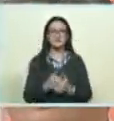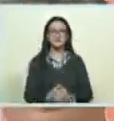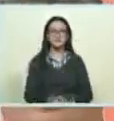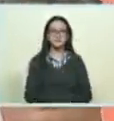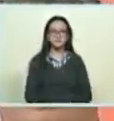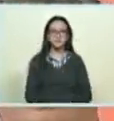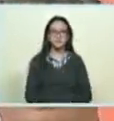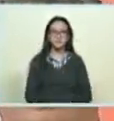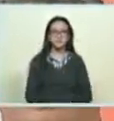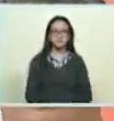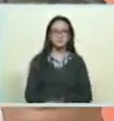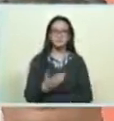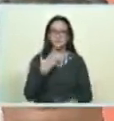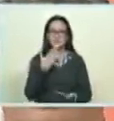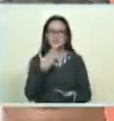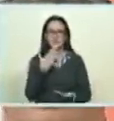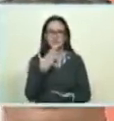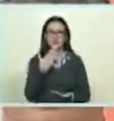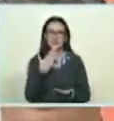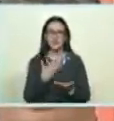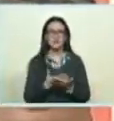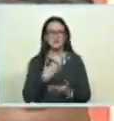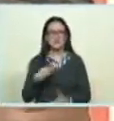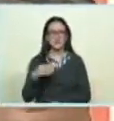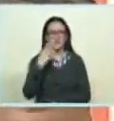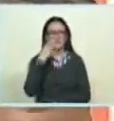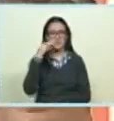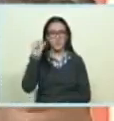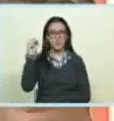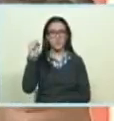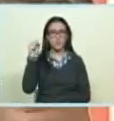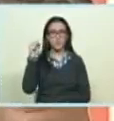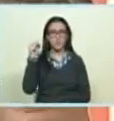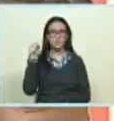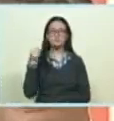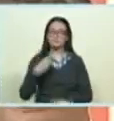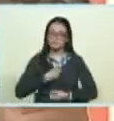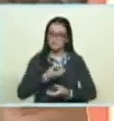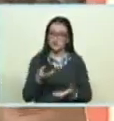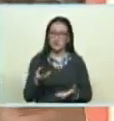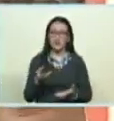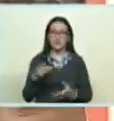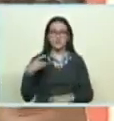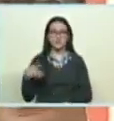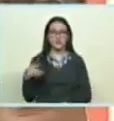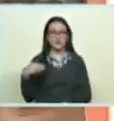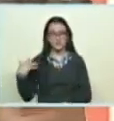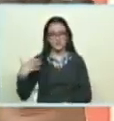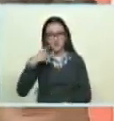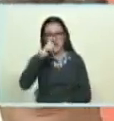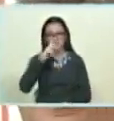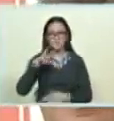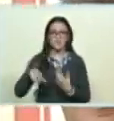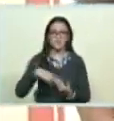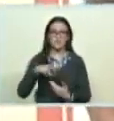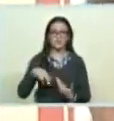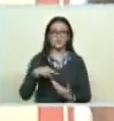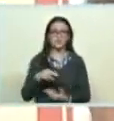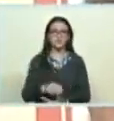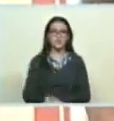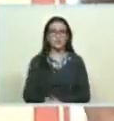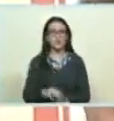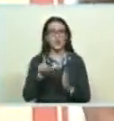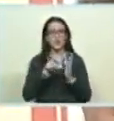Frías, que estamos agradecidos, presidente Nicolás Maduro, porque hemos sido reivindicados en estos años de revolución, en